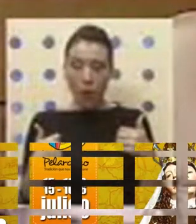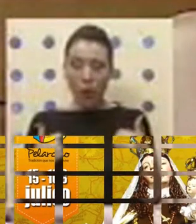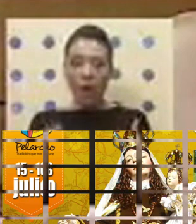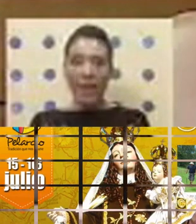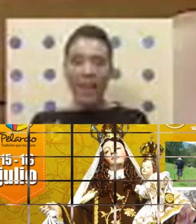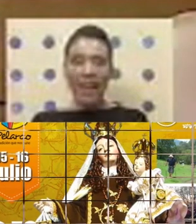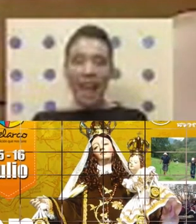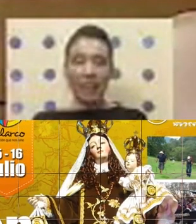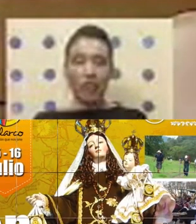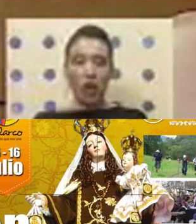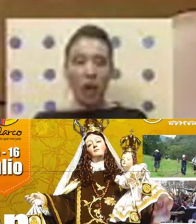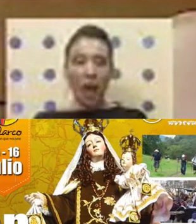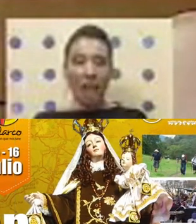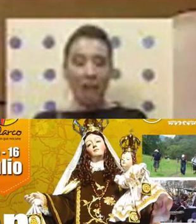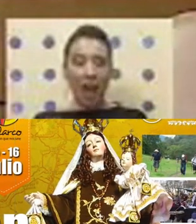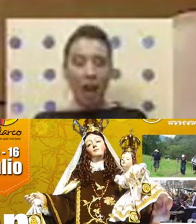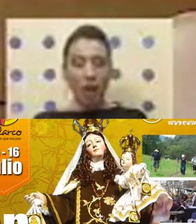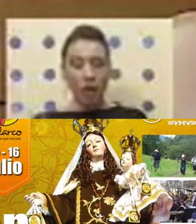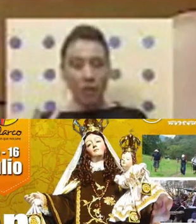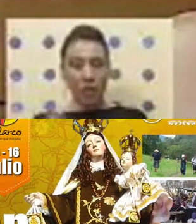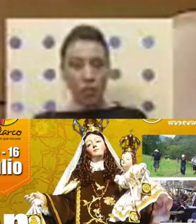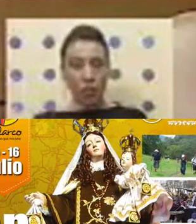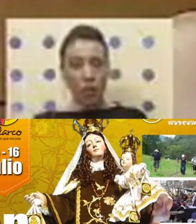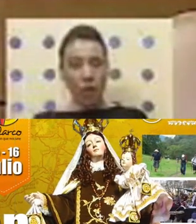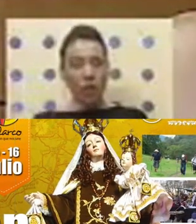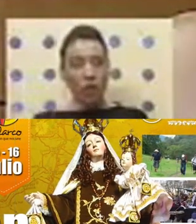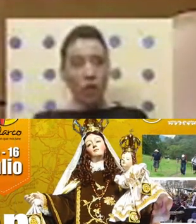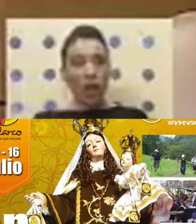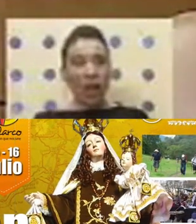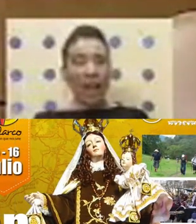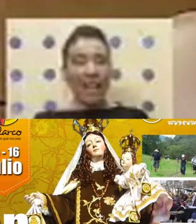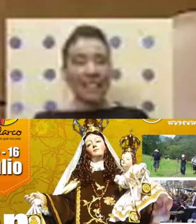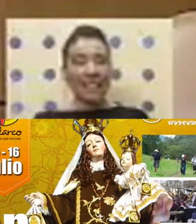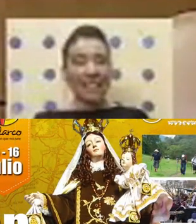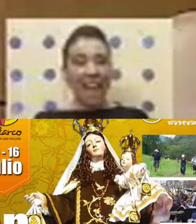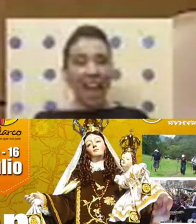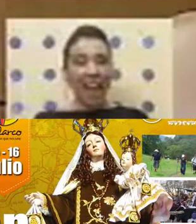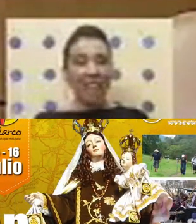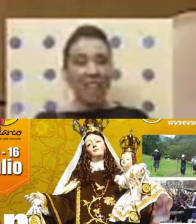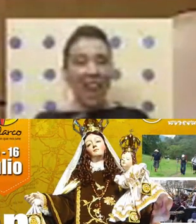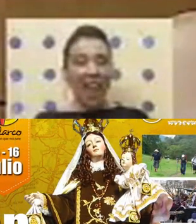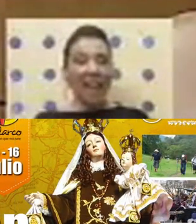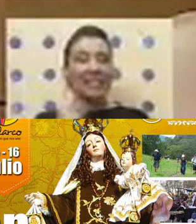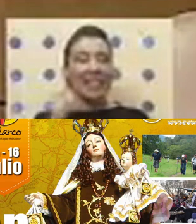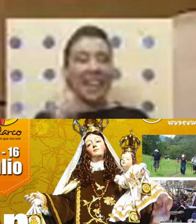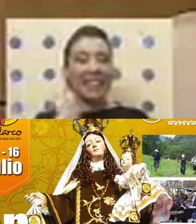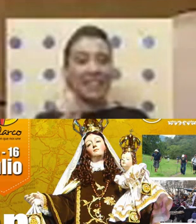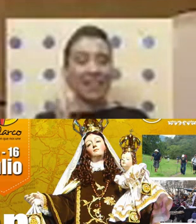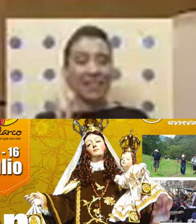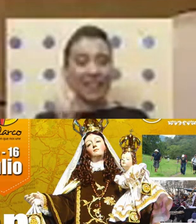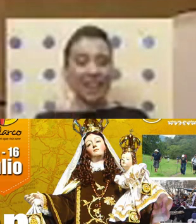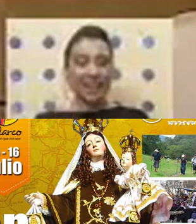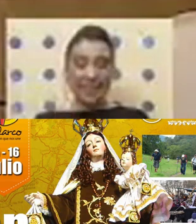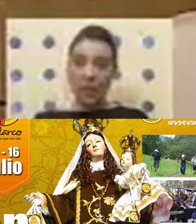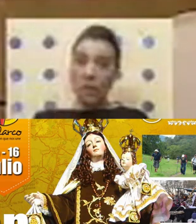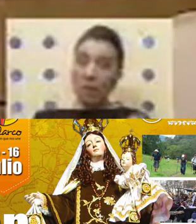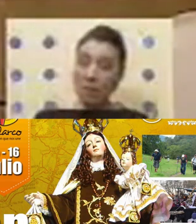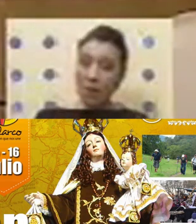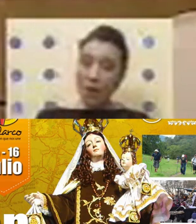Ignacio Navarro, 21 años. Cristian Velázquez Panichini, 23 años. Ignacio